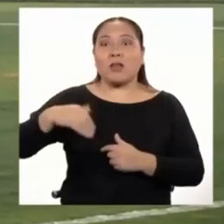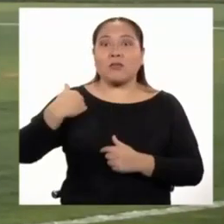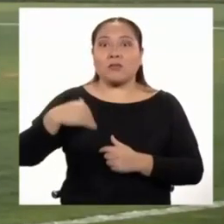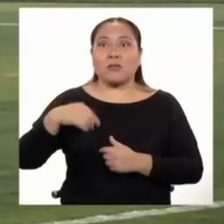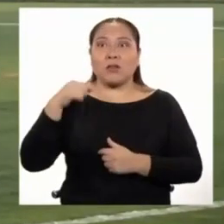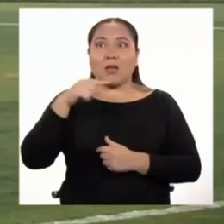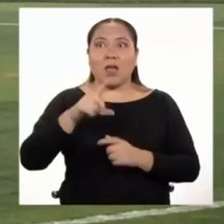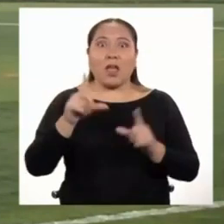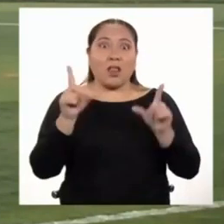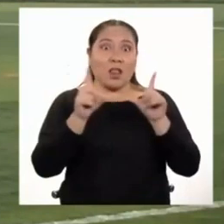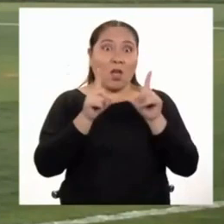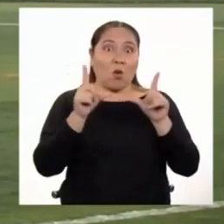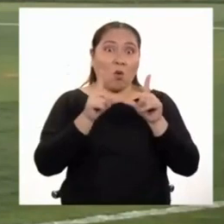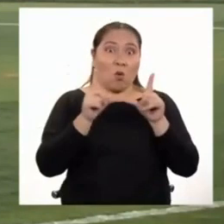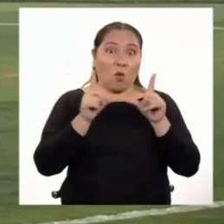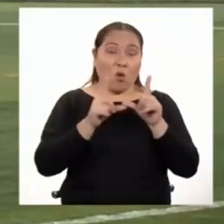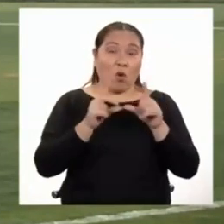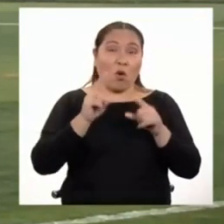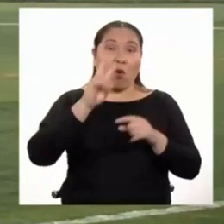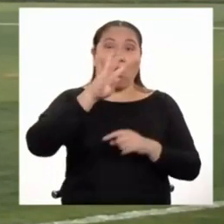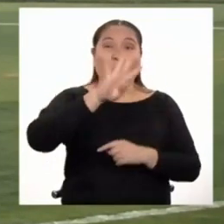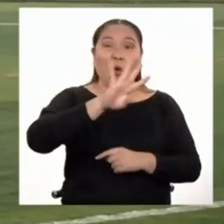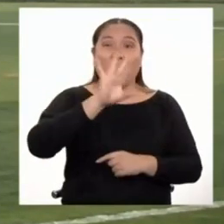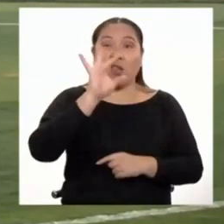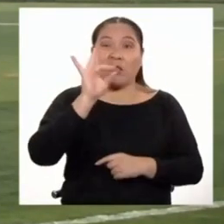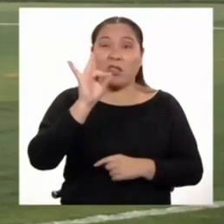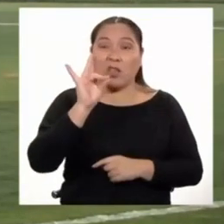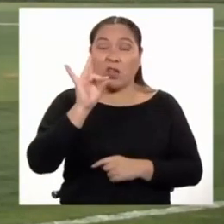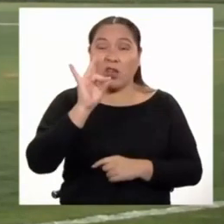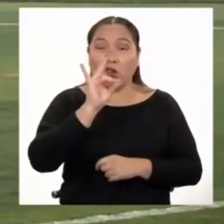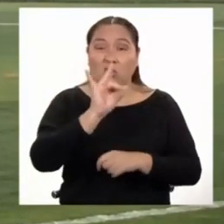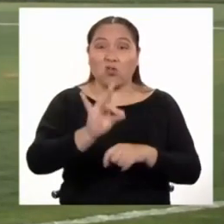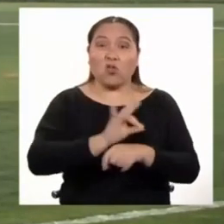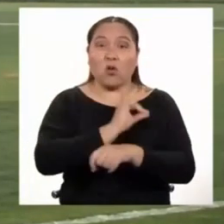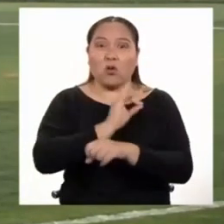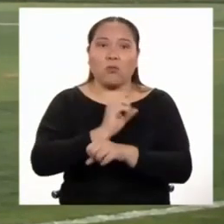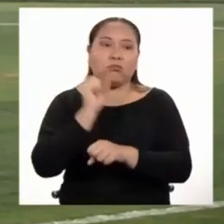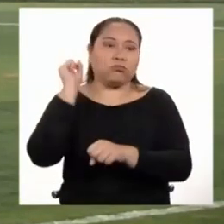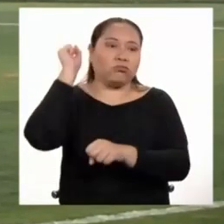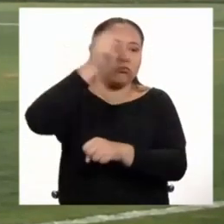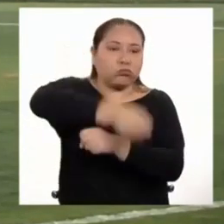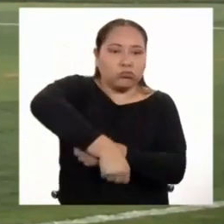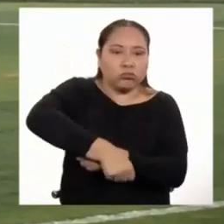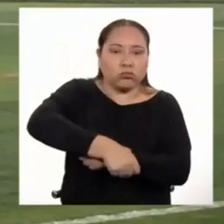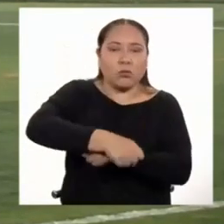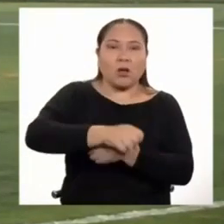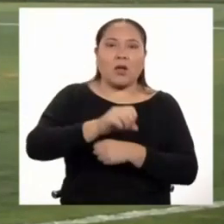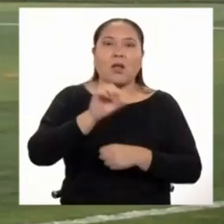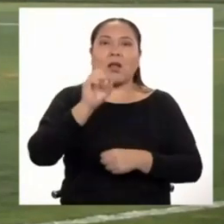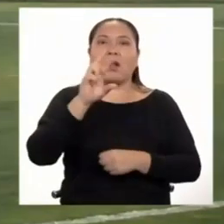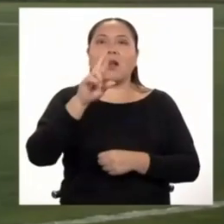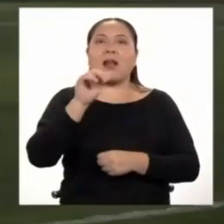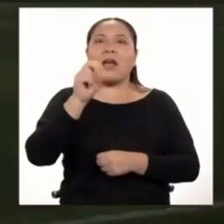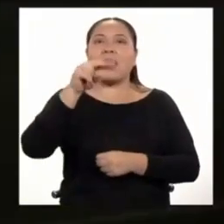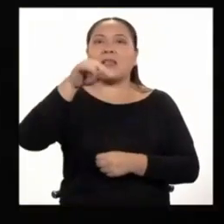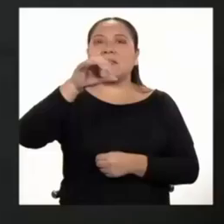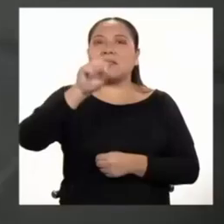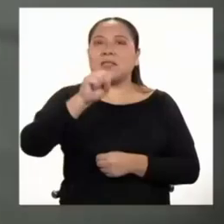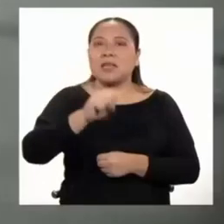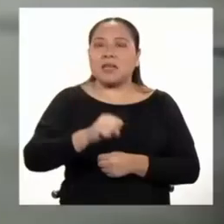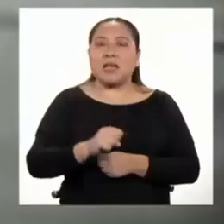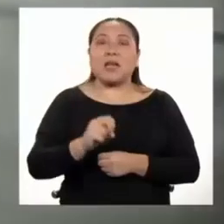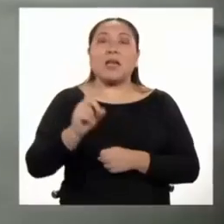en 48 horas derrotó a Racing Club y a River Plate.